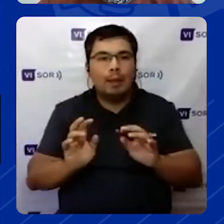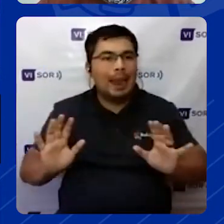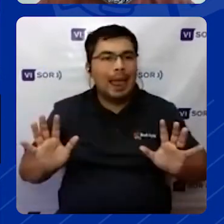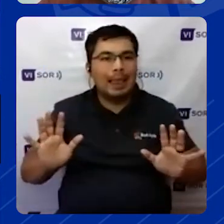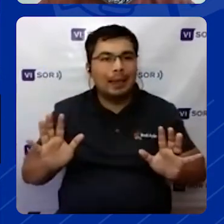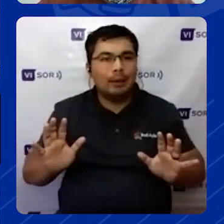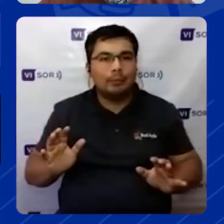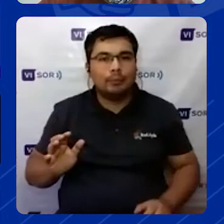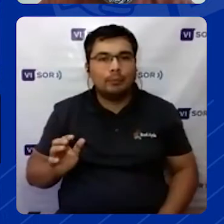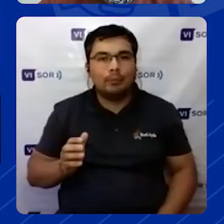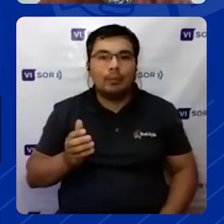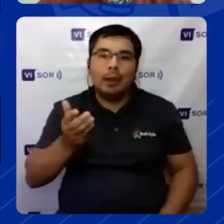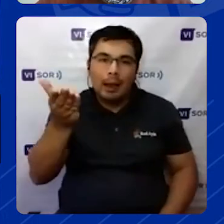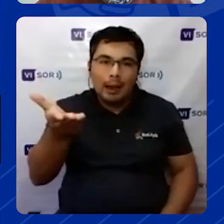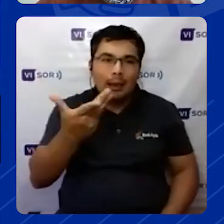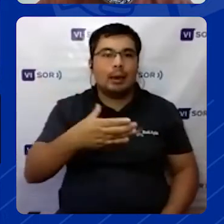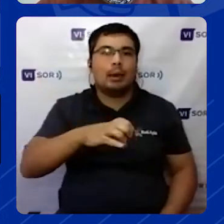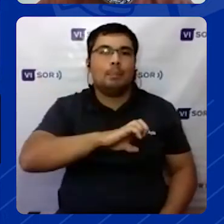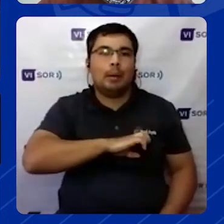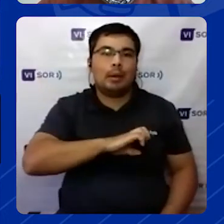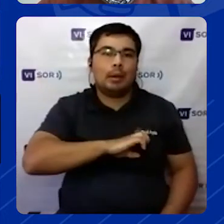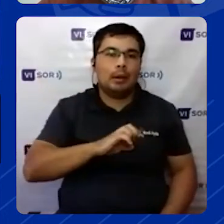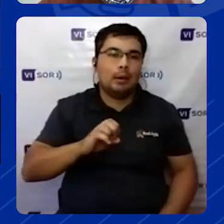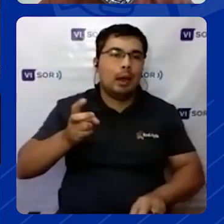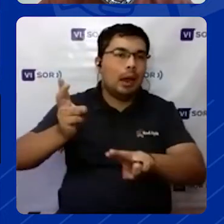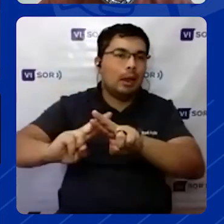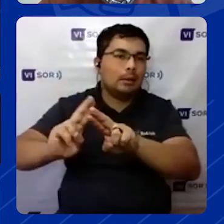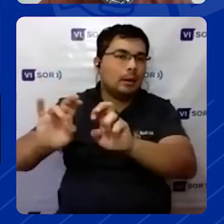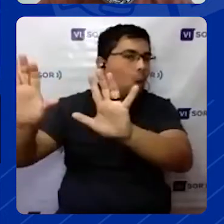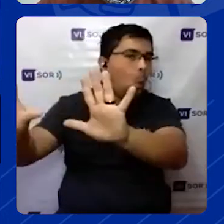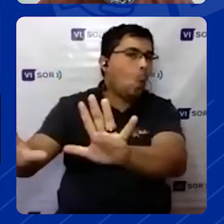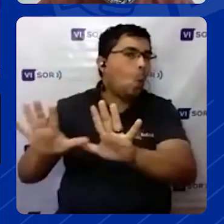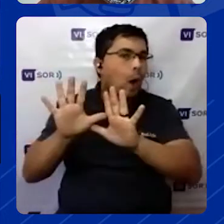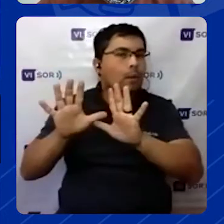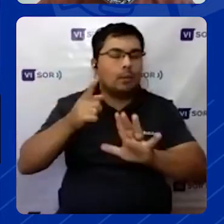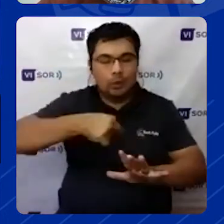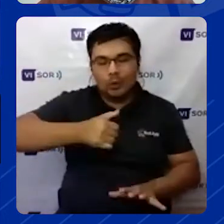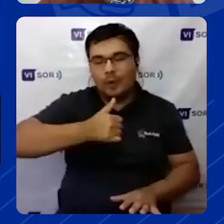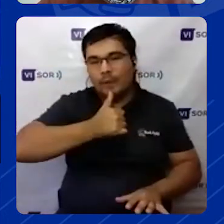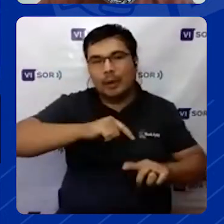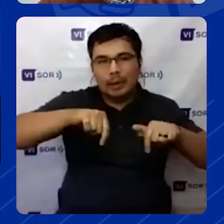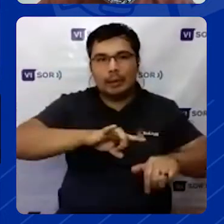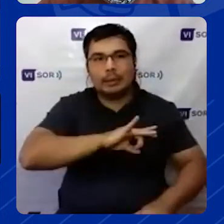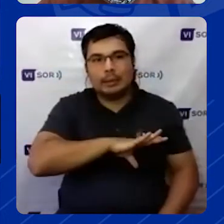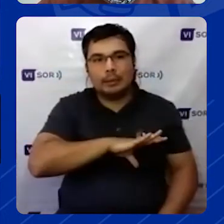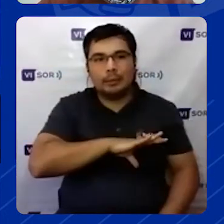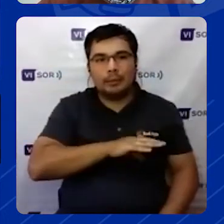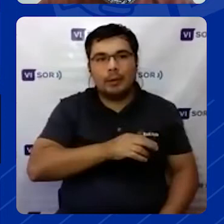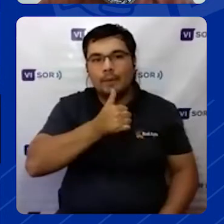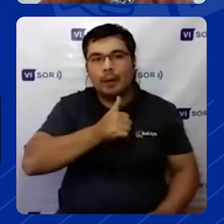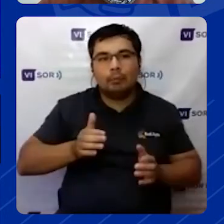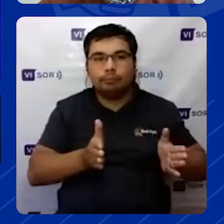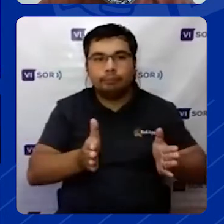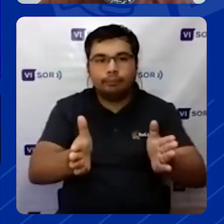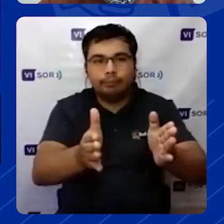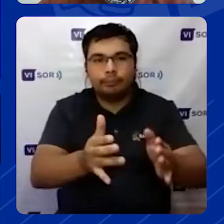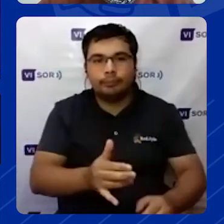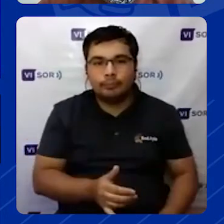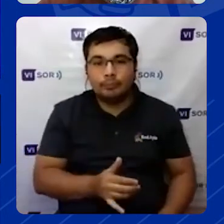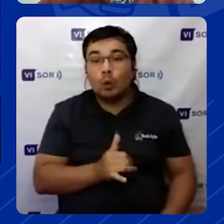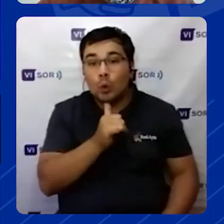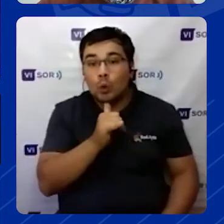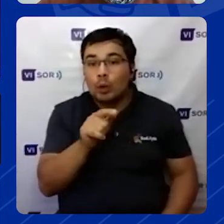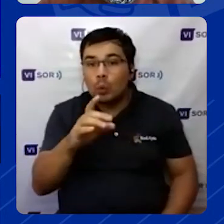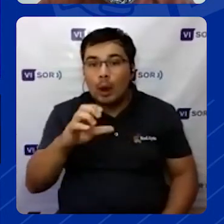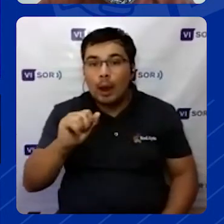hecho en España, ¿no? Que tenemos un largo recorrido por hacer todavía. Así que no sé, Catalina, cuenta. Es